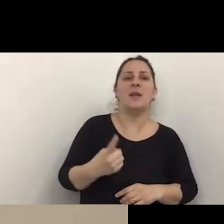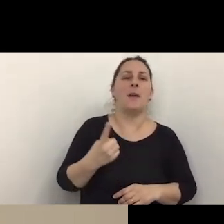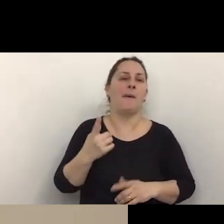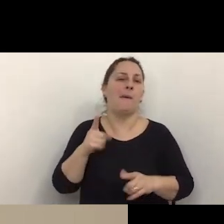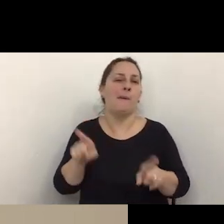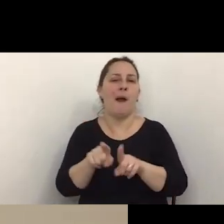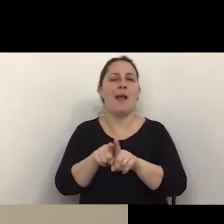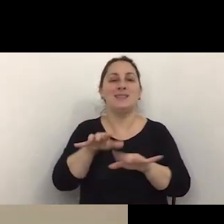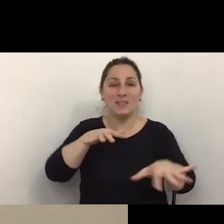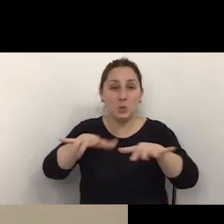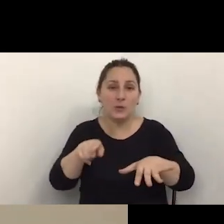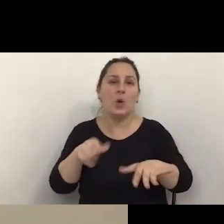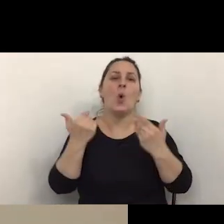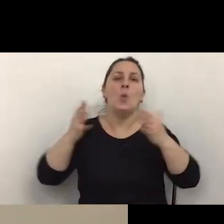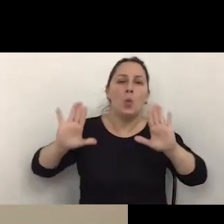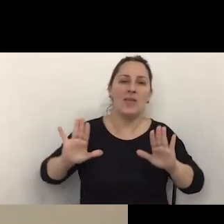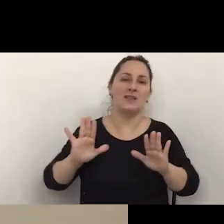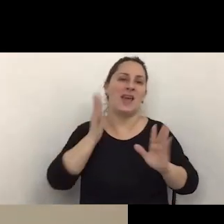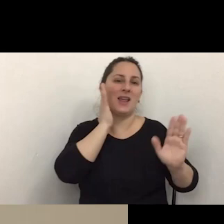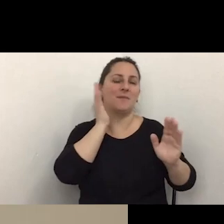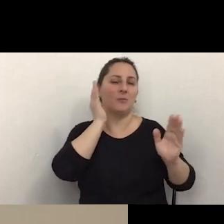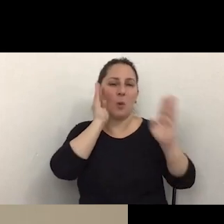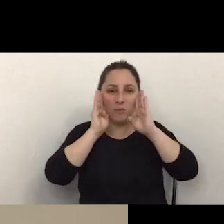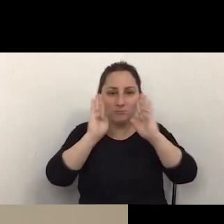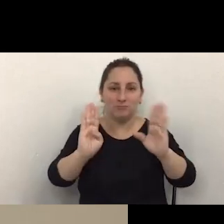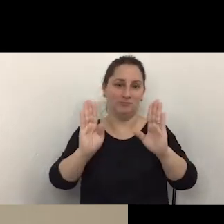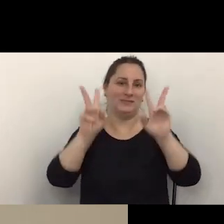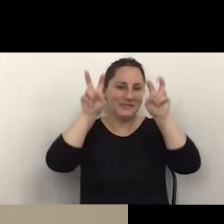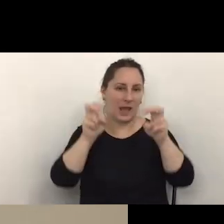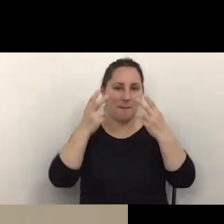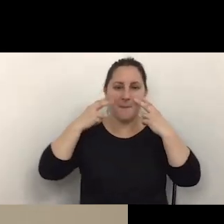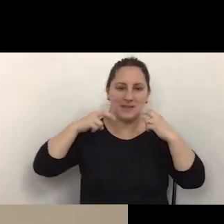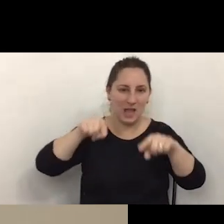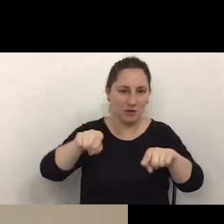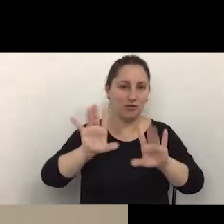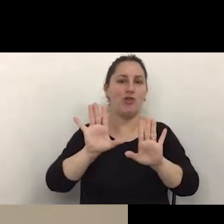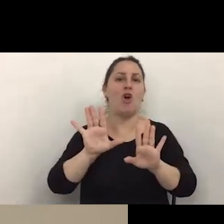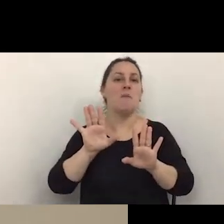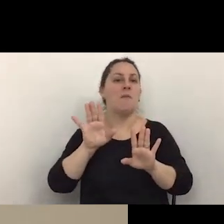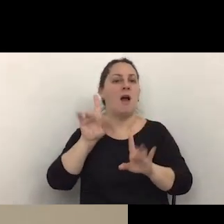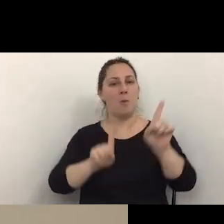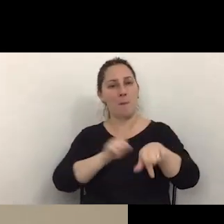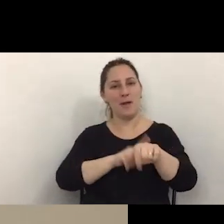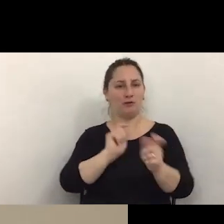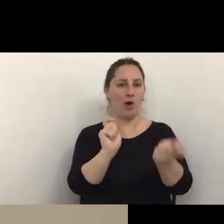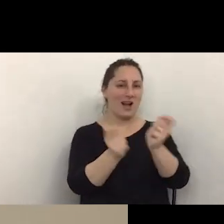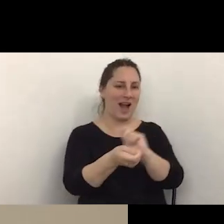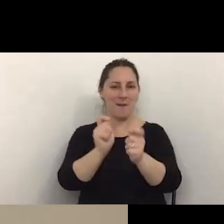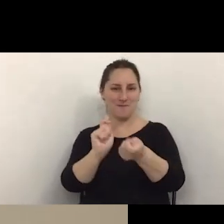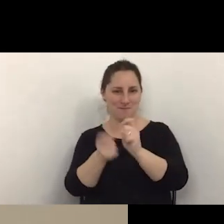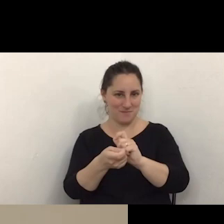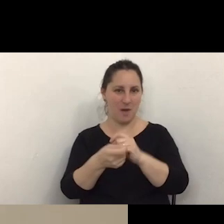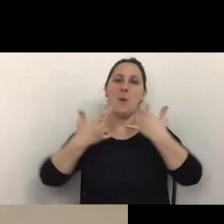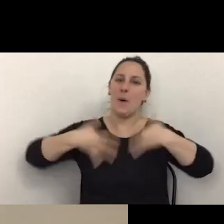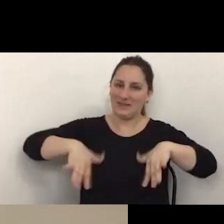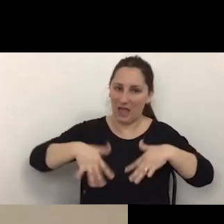hecho en realidad amerita que ingrese en el tratamiento de la cuestión, o sea que va cambiando en ese punto bastante.